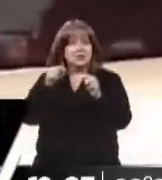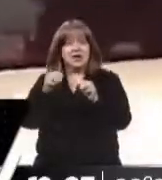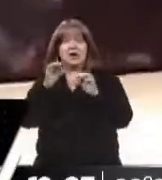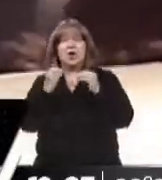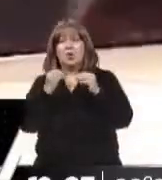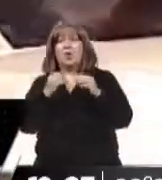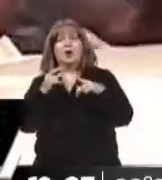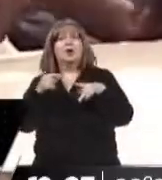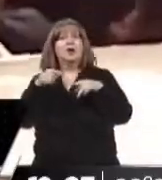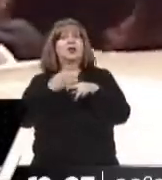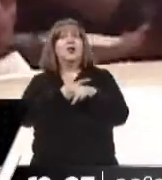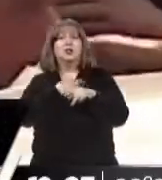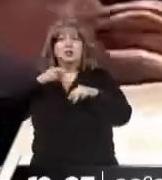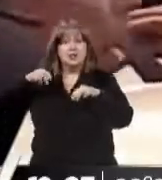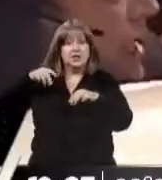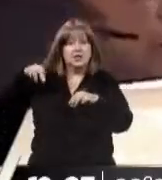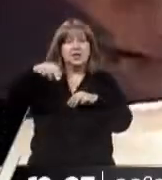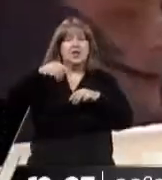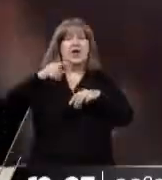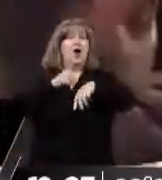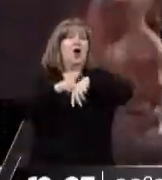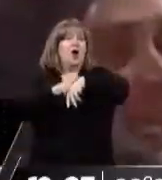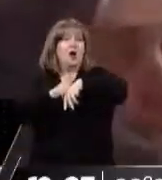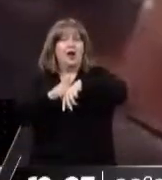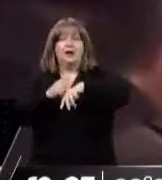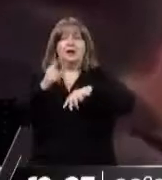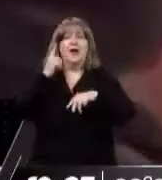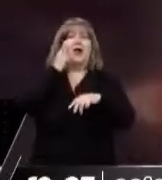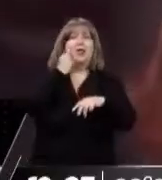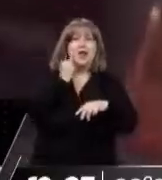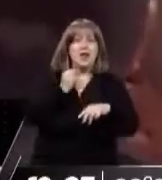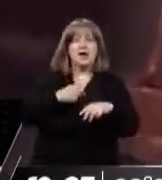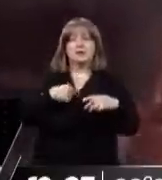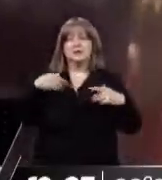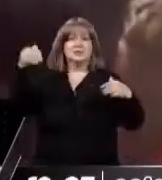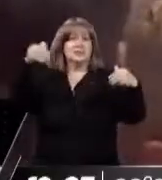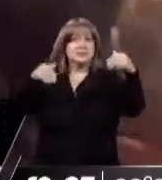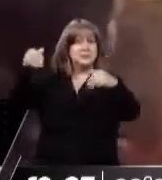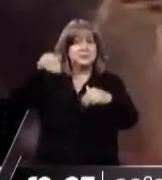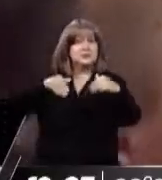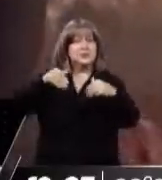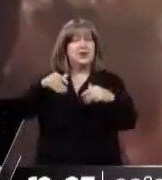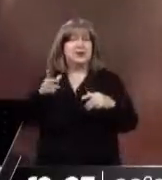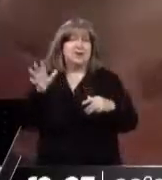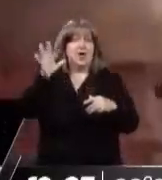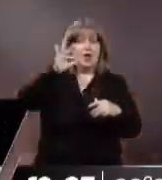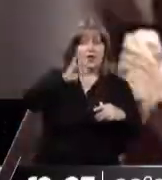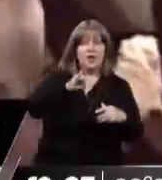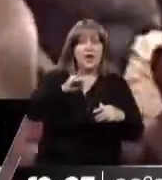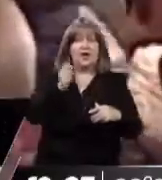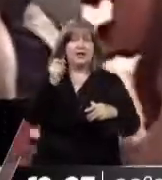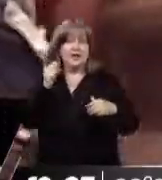circuitos y los recorridos también posibles reiteradas de cada una de estas personas